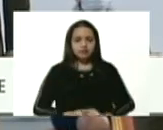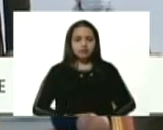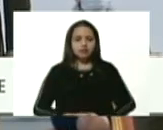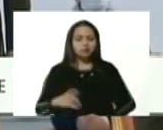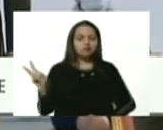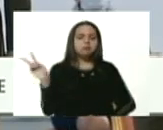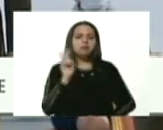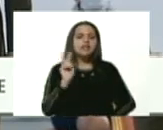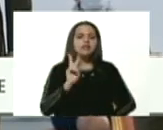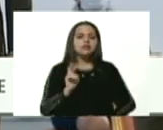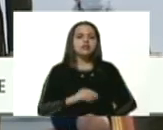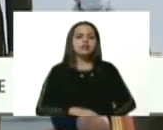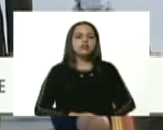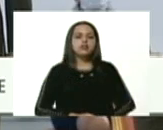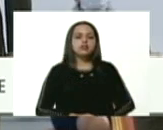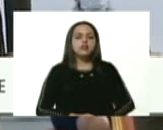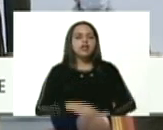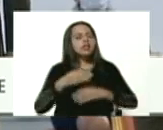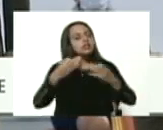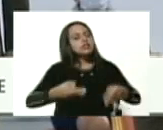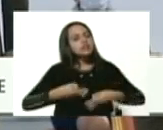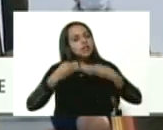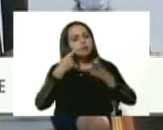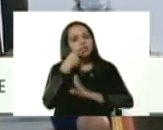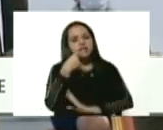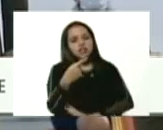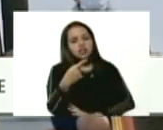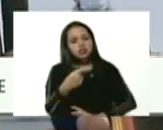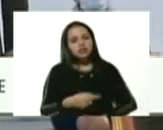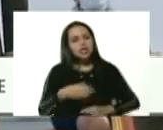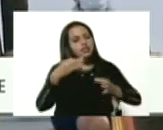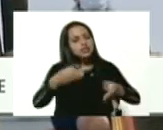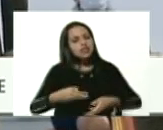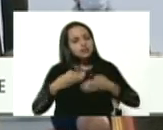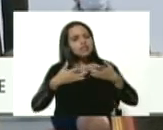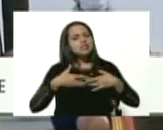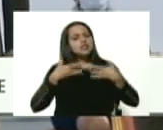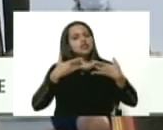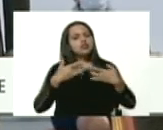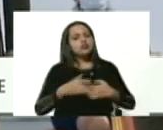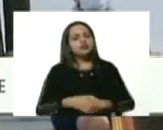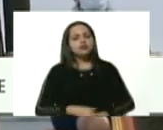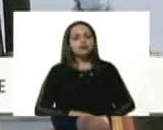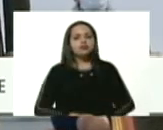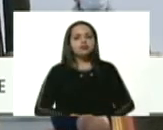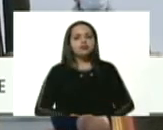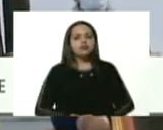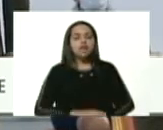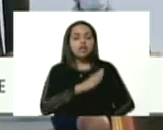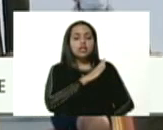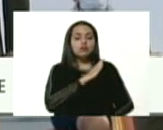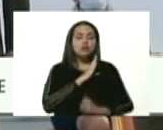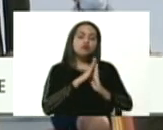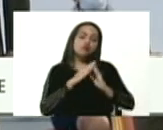Venezuela, siempre digo, siempre siento que tenemos